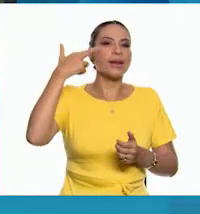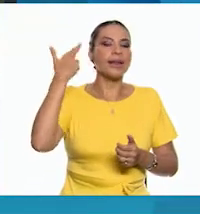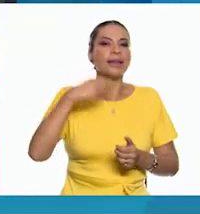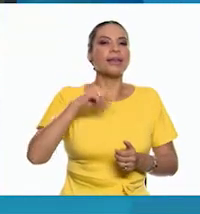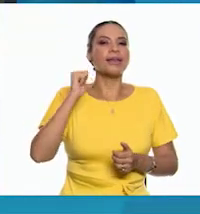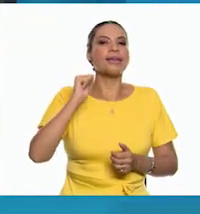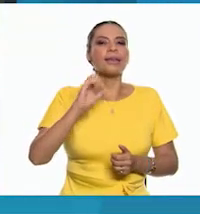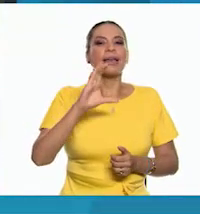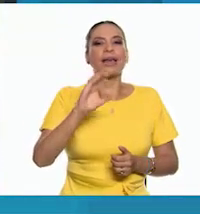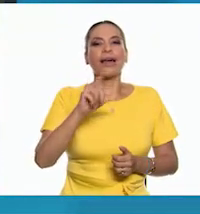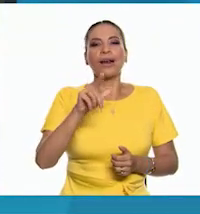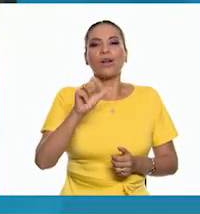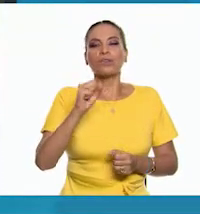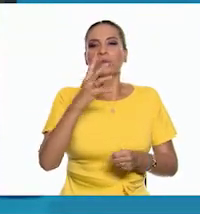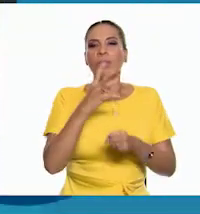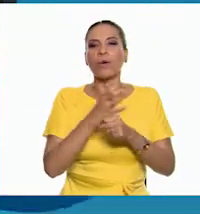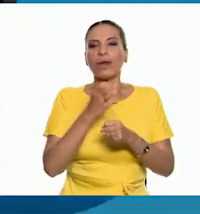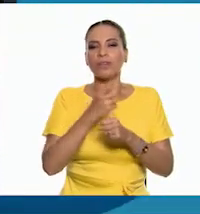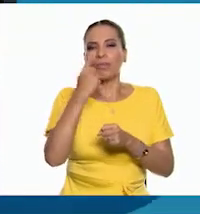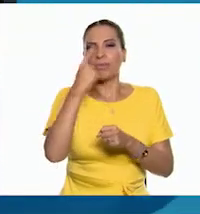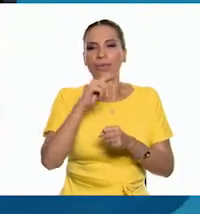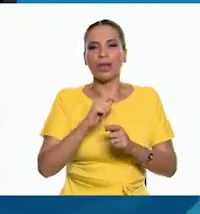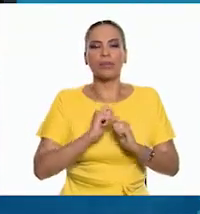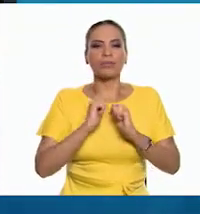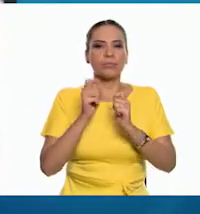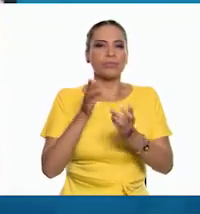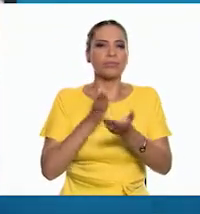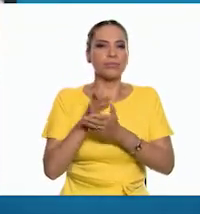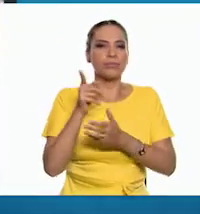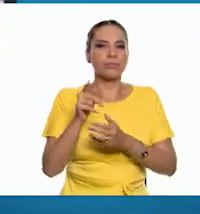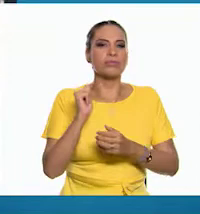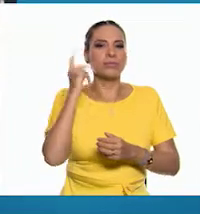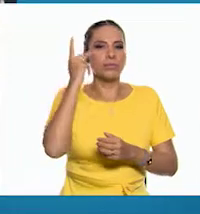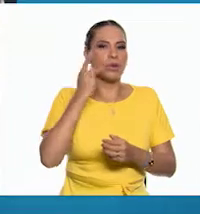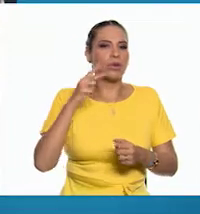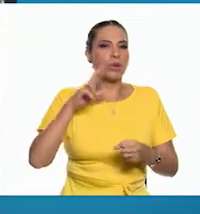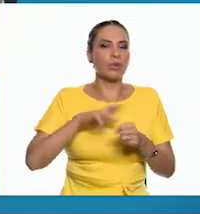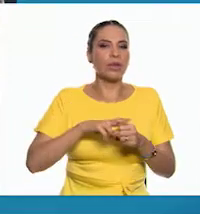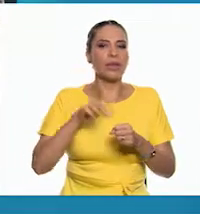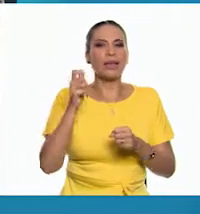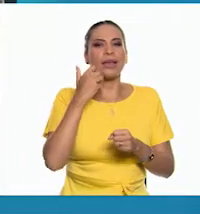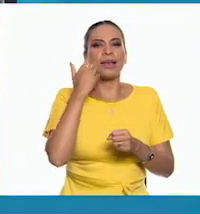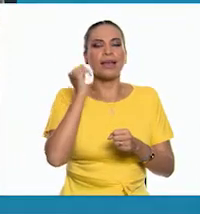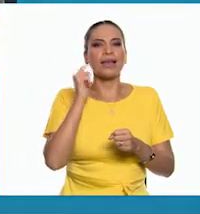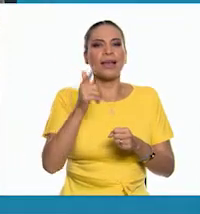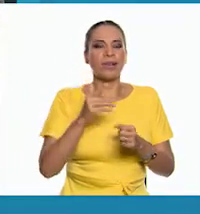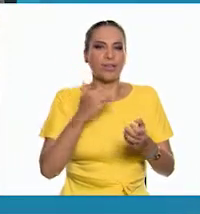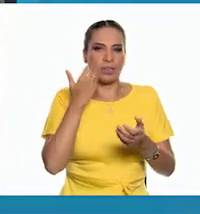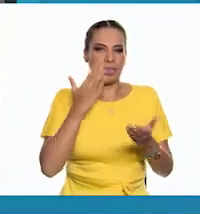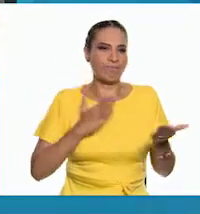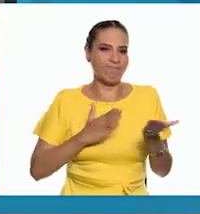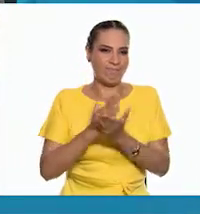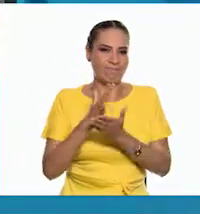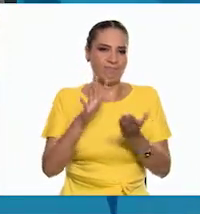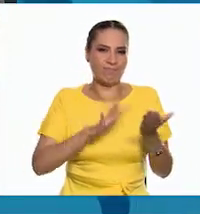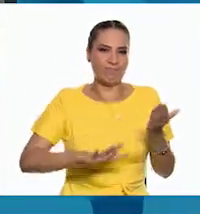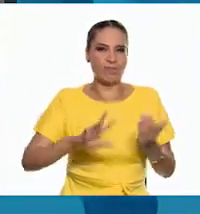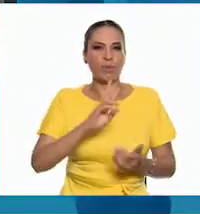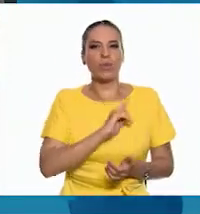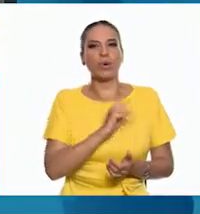Carlos IV para pasar a Portugal, porque querían justamente invadir Portugal